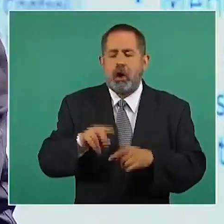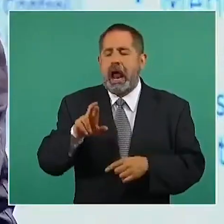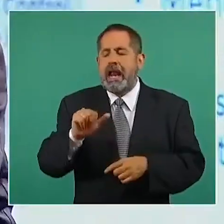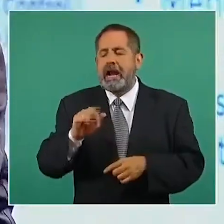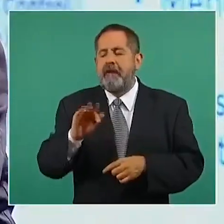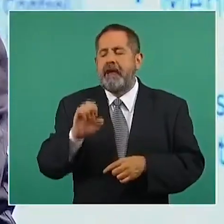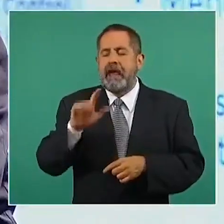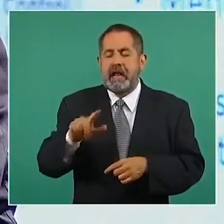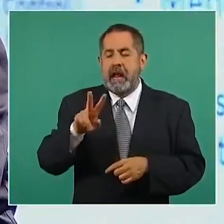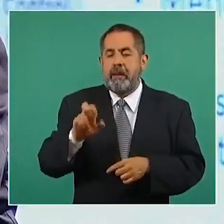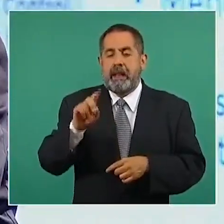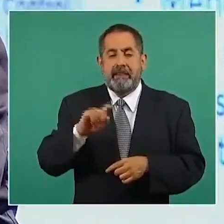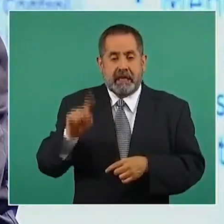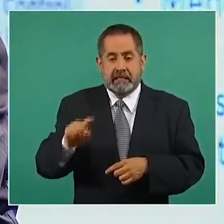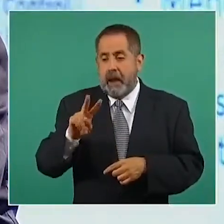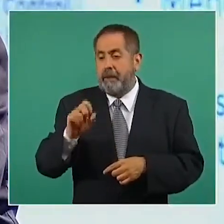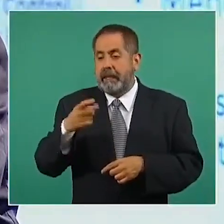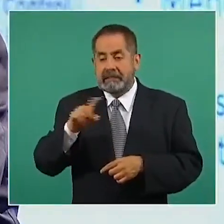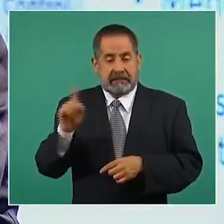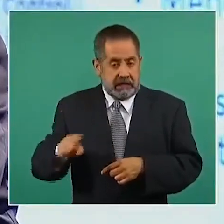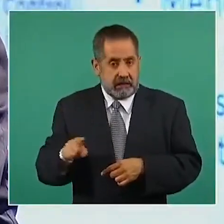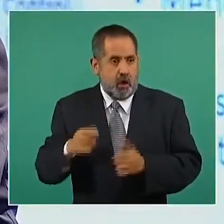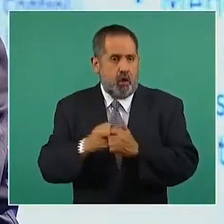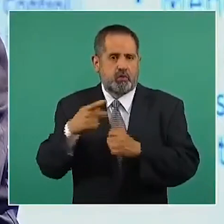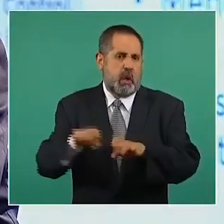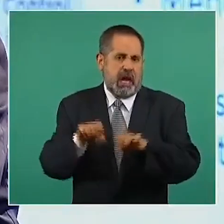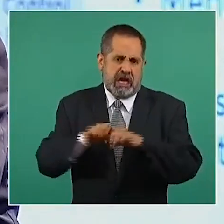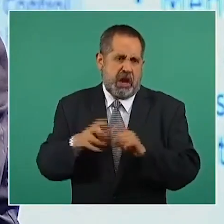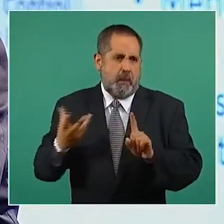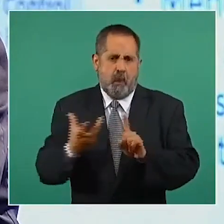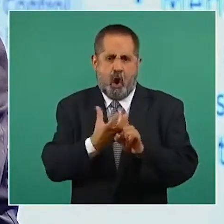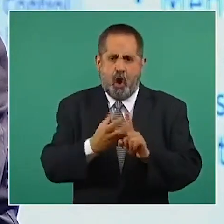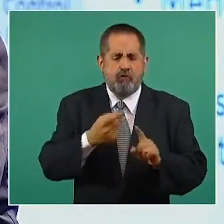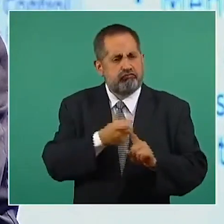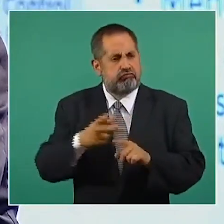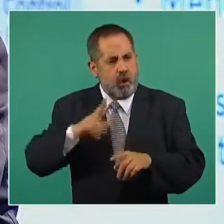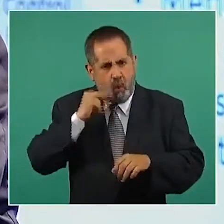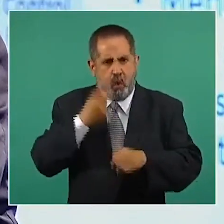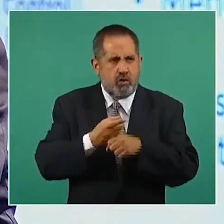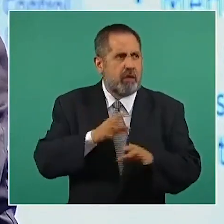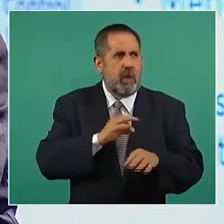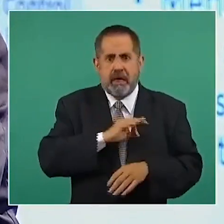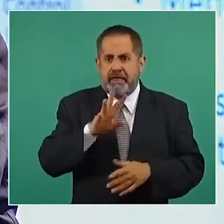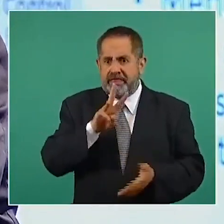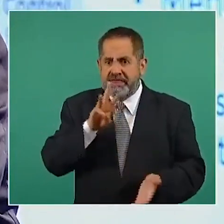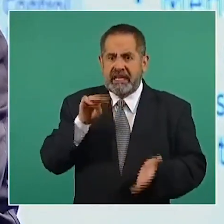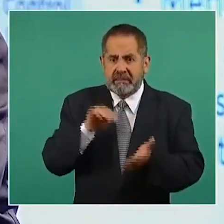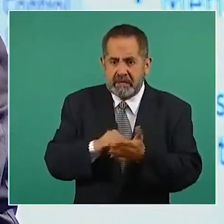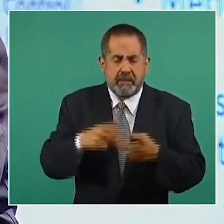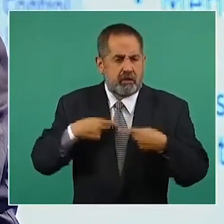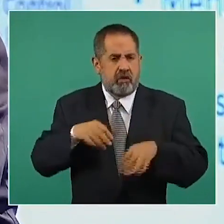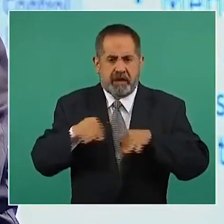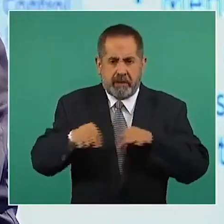Rafael Valdés Vázquez y un equipo integrado de voluntarias y voluntarios, más de 3,000 trabajadoras